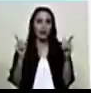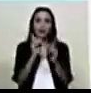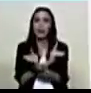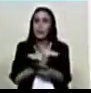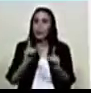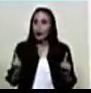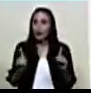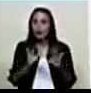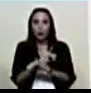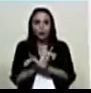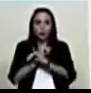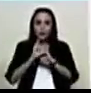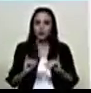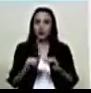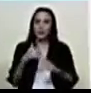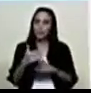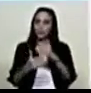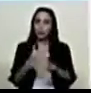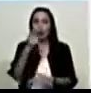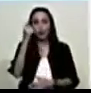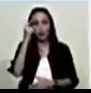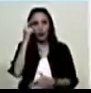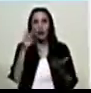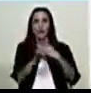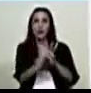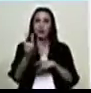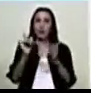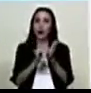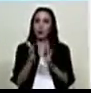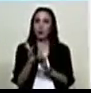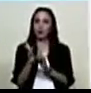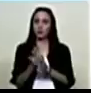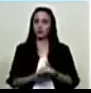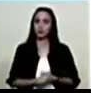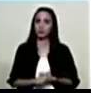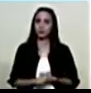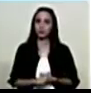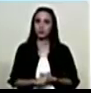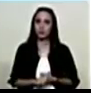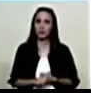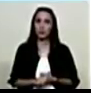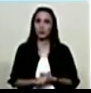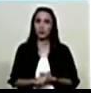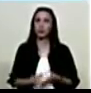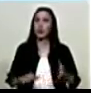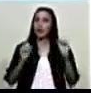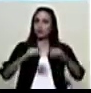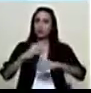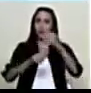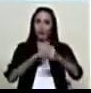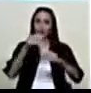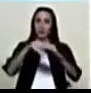democrático, necesario, como vamos a ir el próximo 22 de abril. En Venezuela va a haber